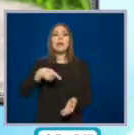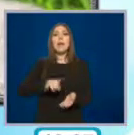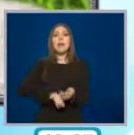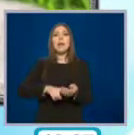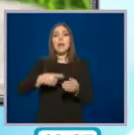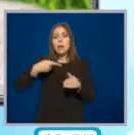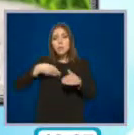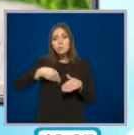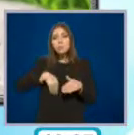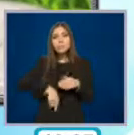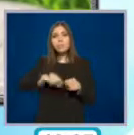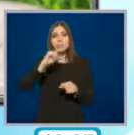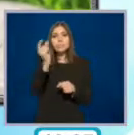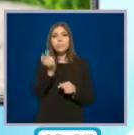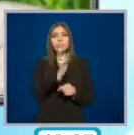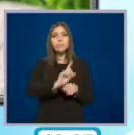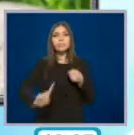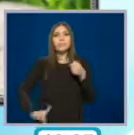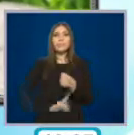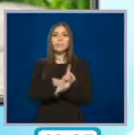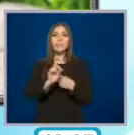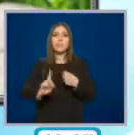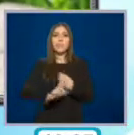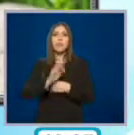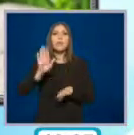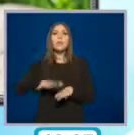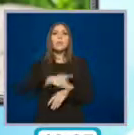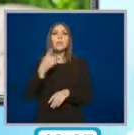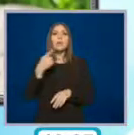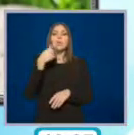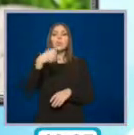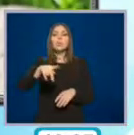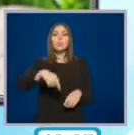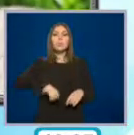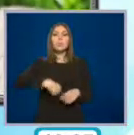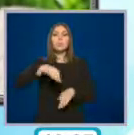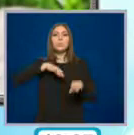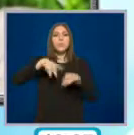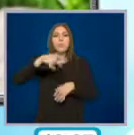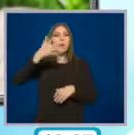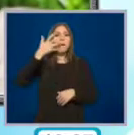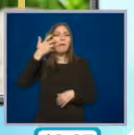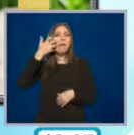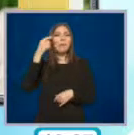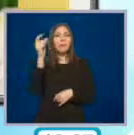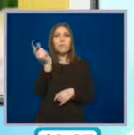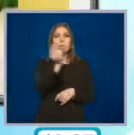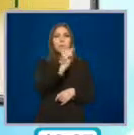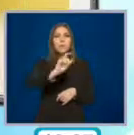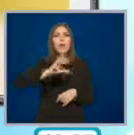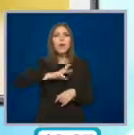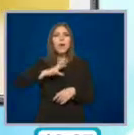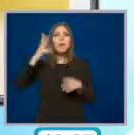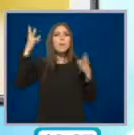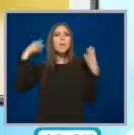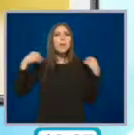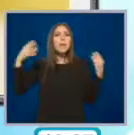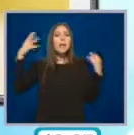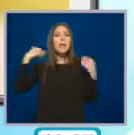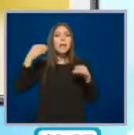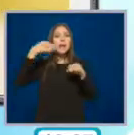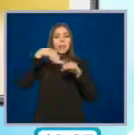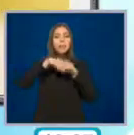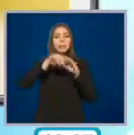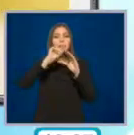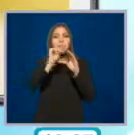digestivos. Y dos, que estas bolas de pelo, imagínense que es el intestino, y pues el intestino tiene estos pelitos, estas vellosidades, y